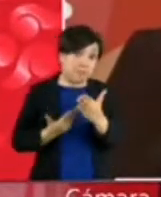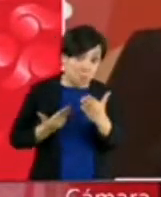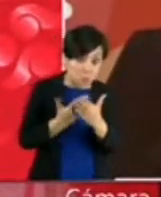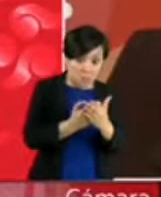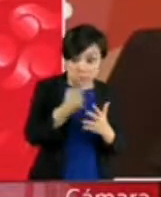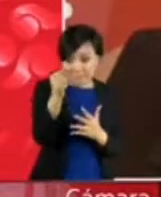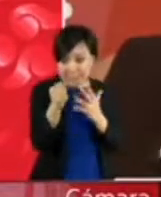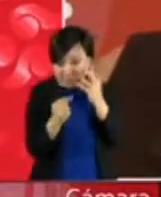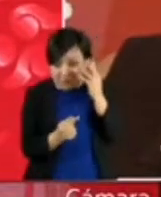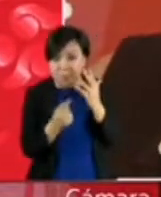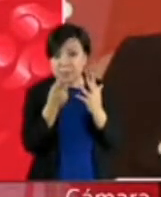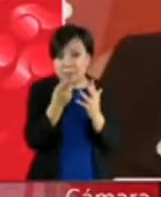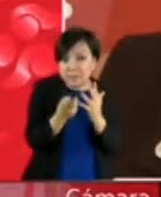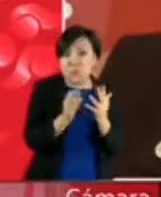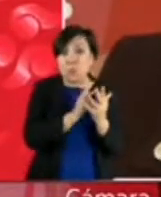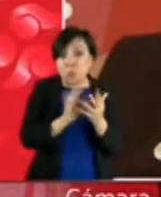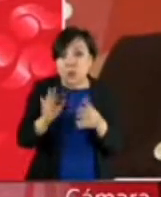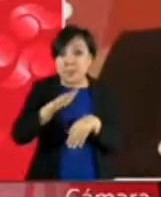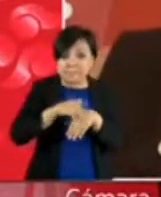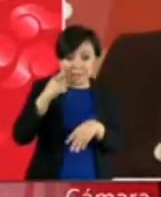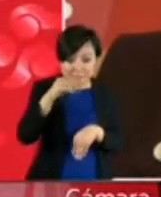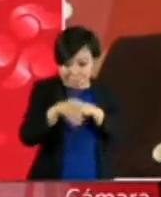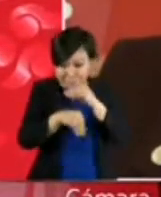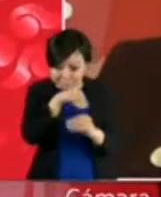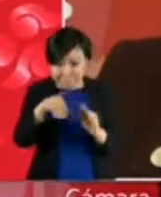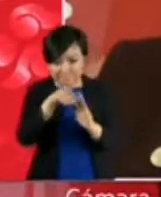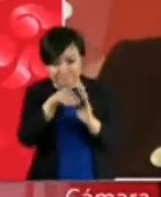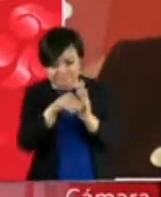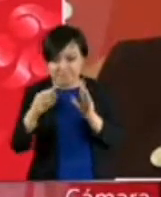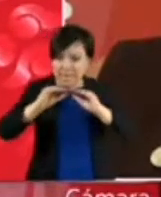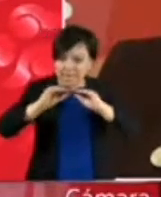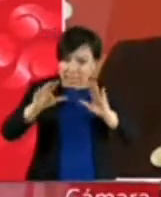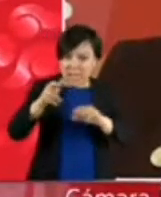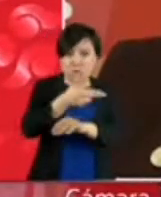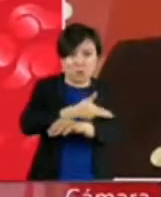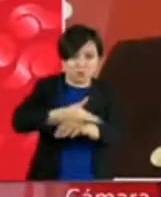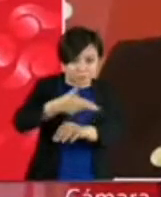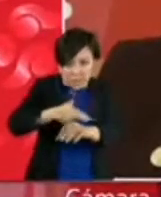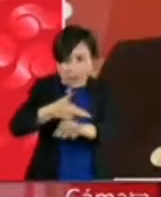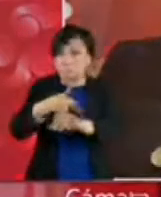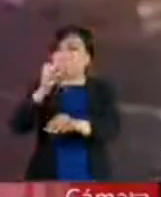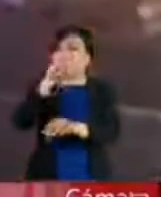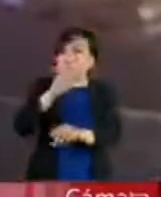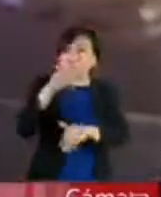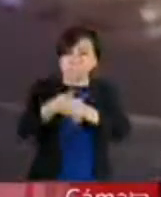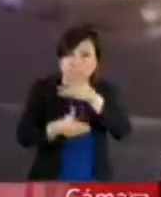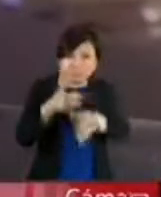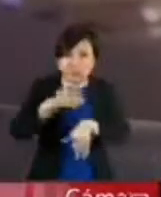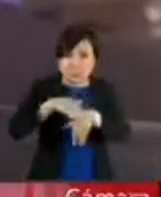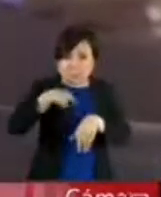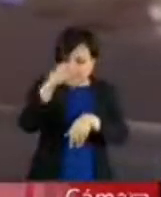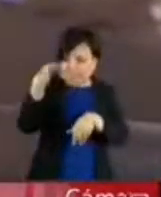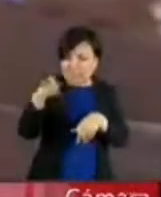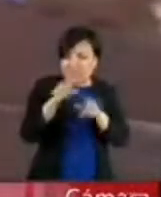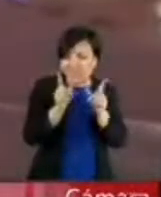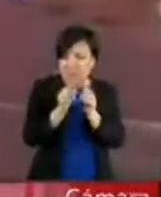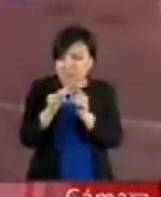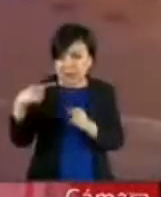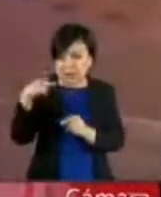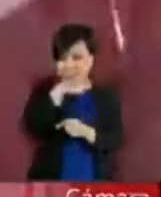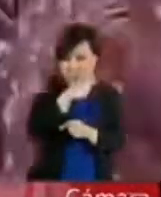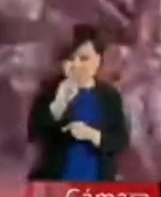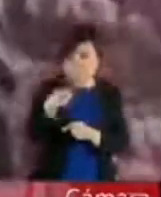consiste en la generación de normas claras, trámites y servicios simplificados, así como de